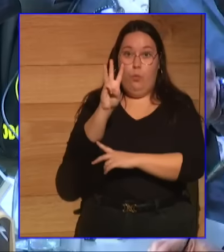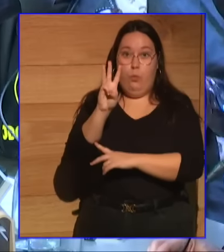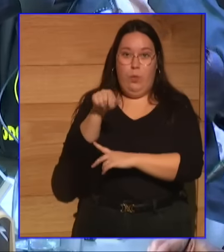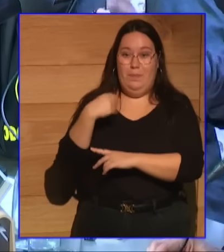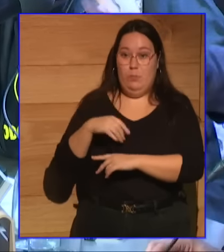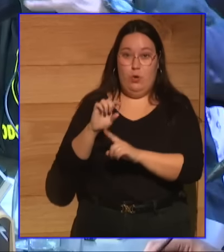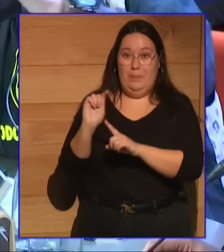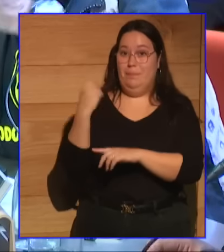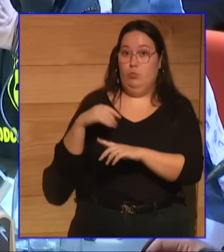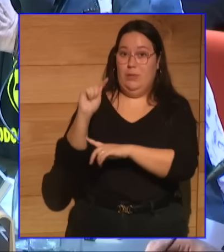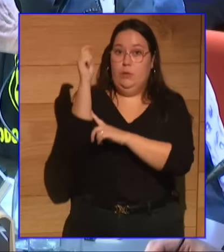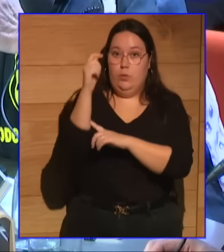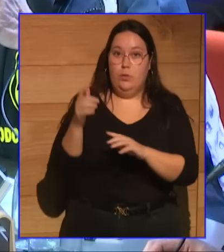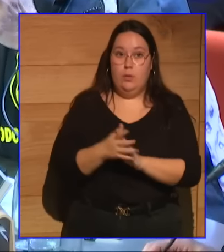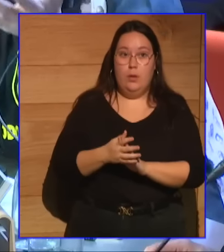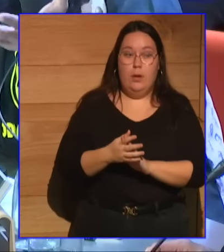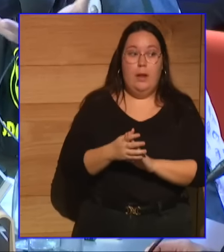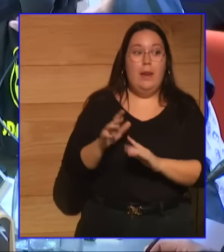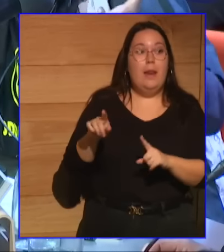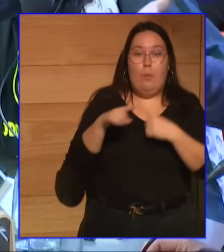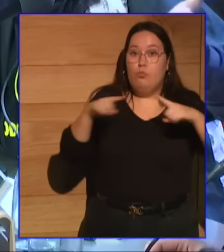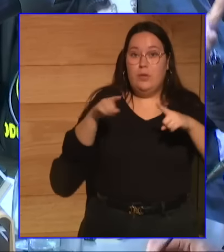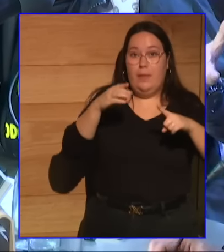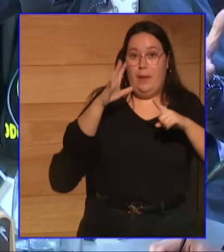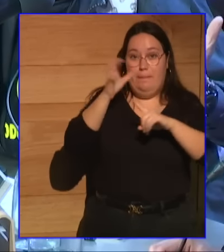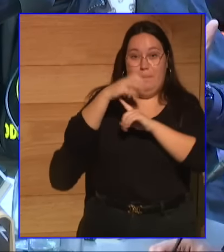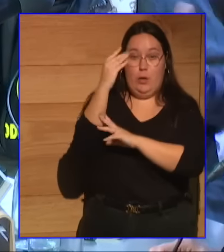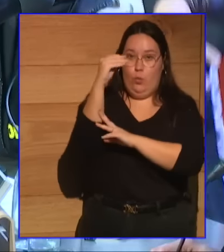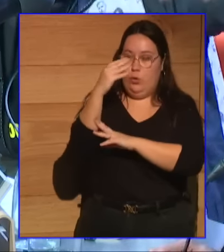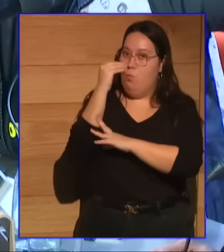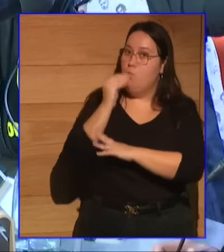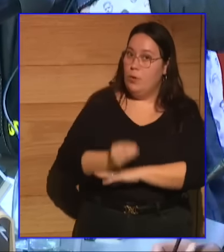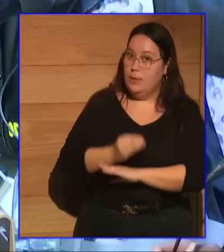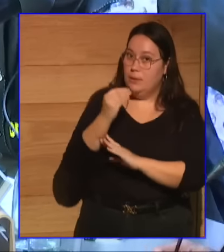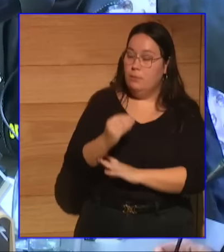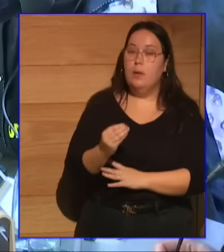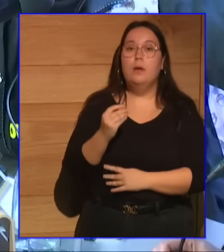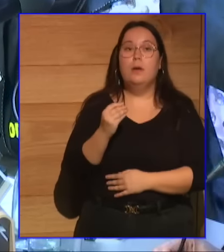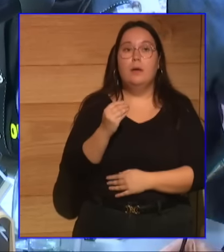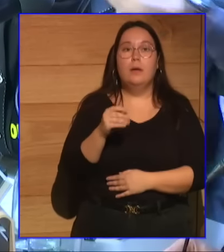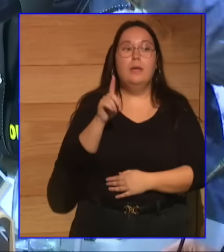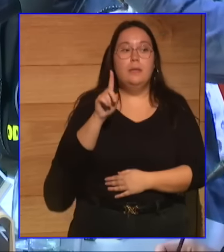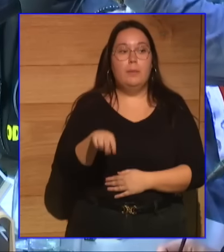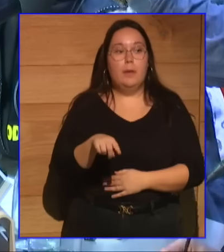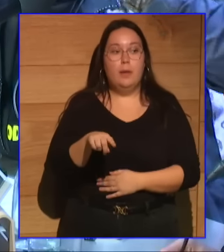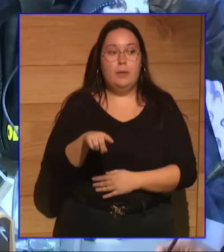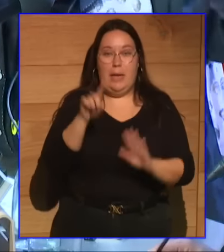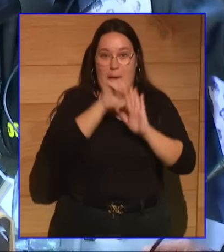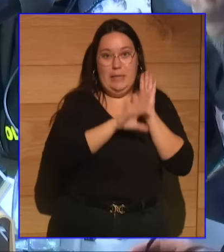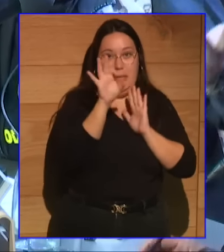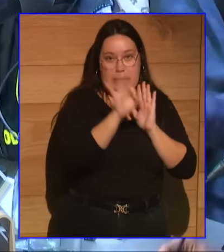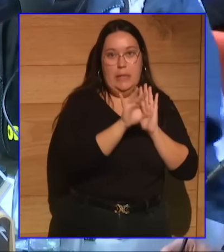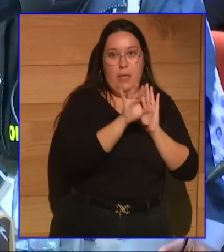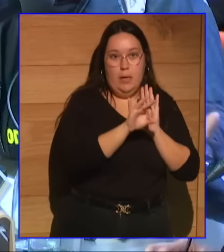ese año. Quiero decir que hace la banda sonora de Parque Jurásico, que es absolutamente prodigiosa, y la banda sonora de La Lista de